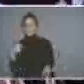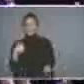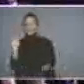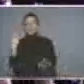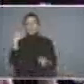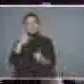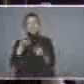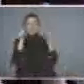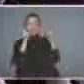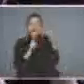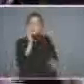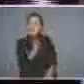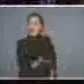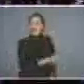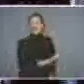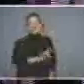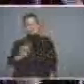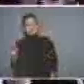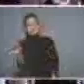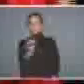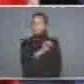enseñarlos, no machacarlos.